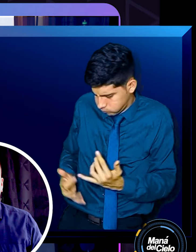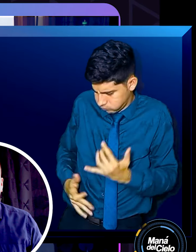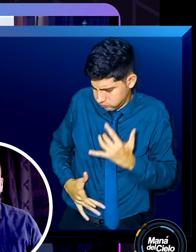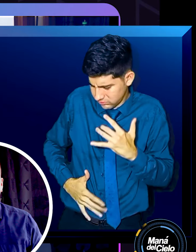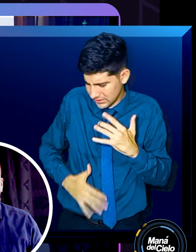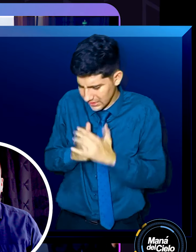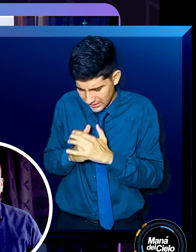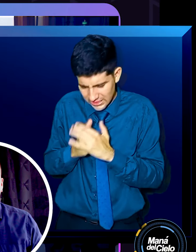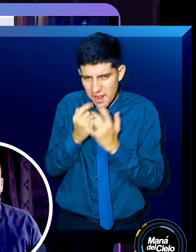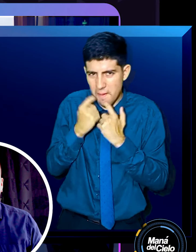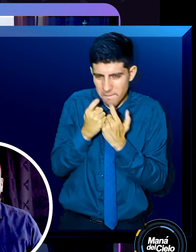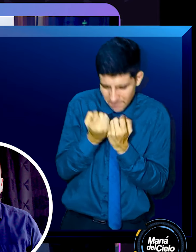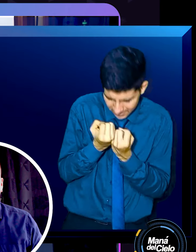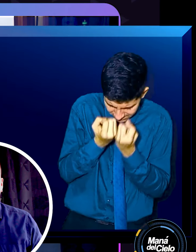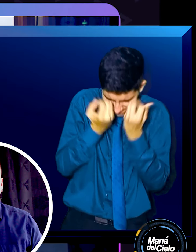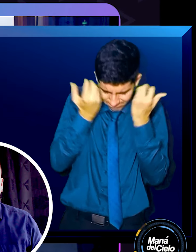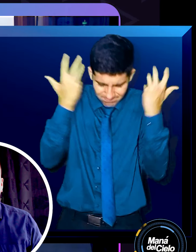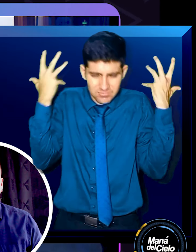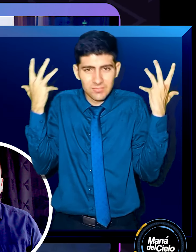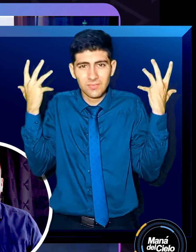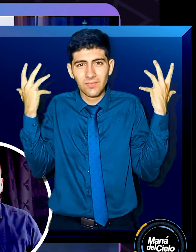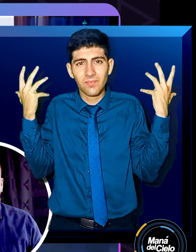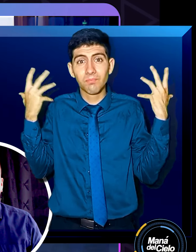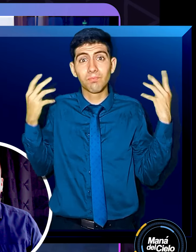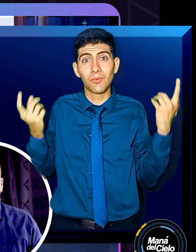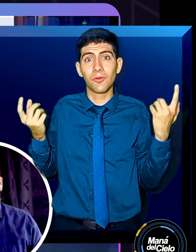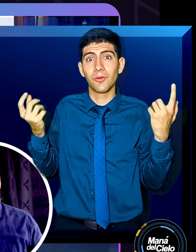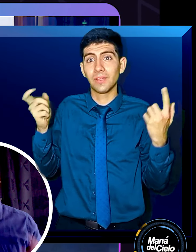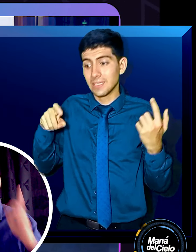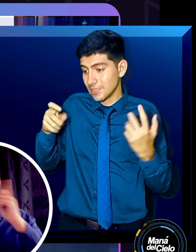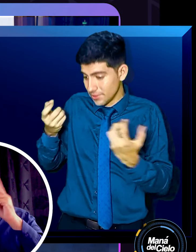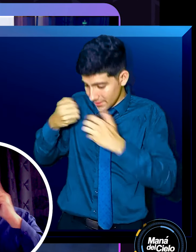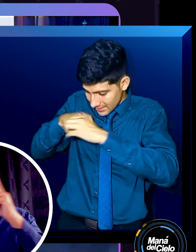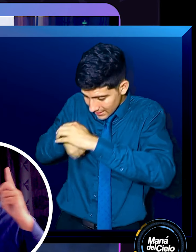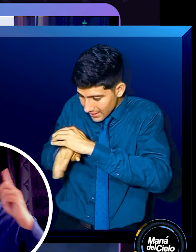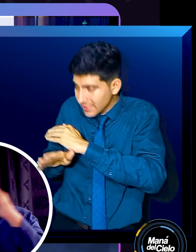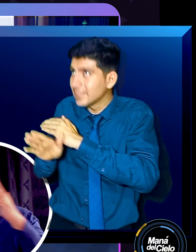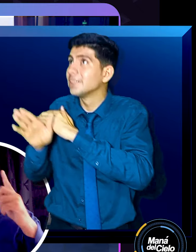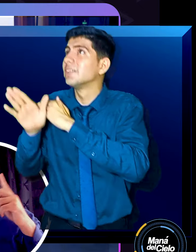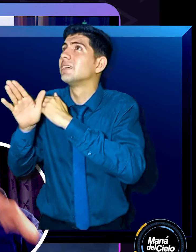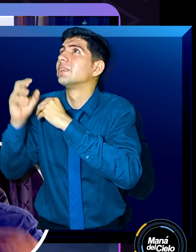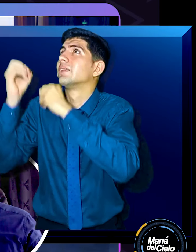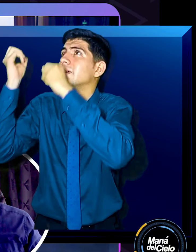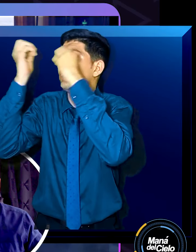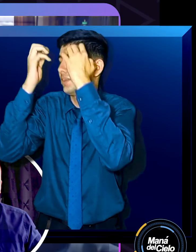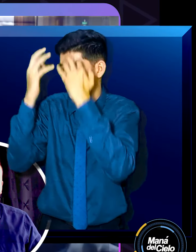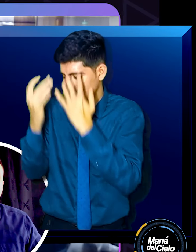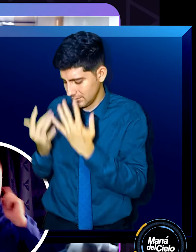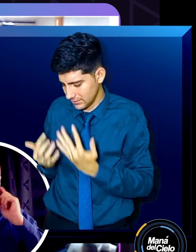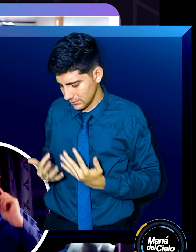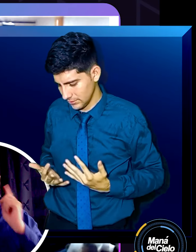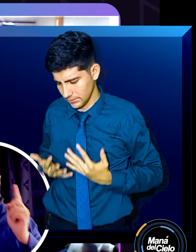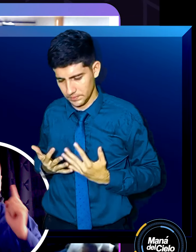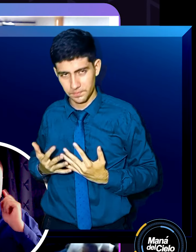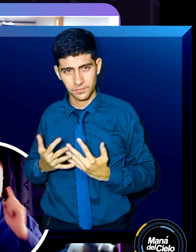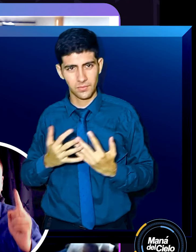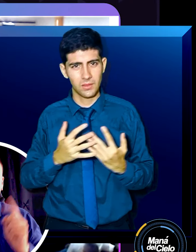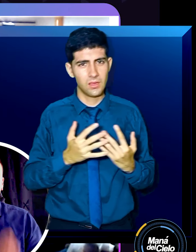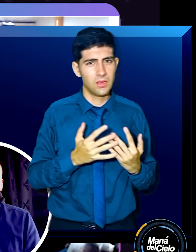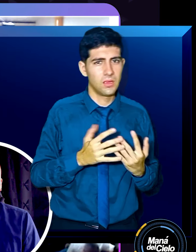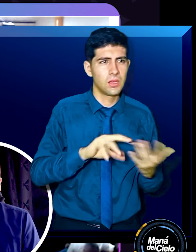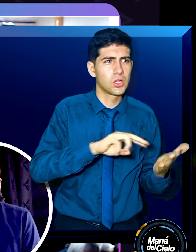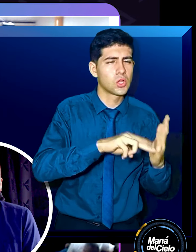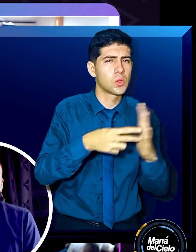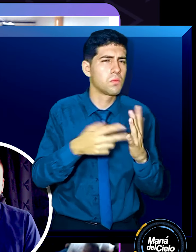Pero tienes que entrar. El hombre, cuando yo nadaba, uno iba a la piscina en aquella época. Uno entraba y